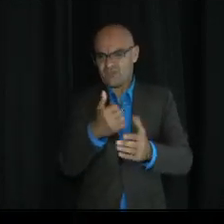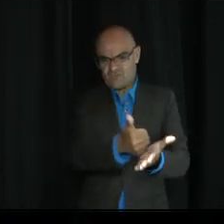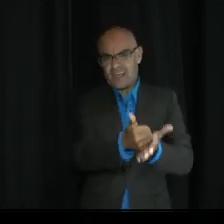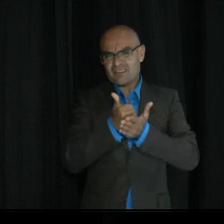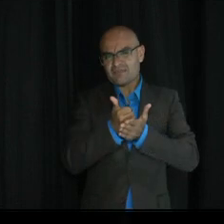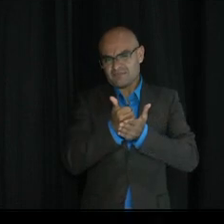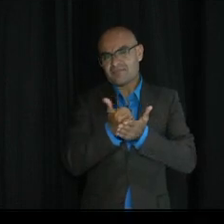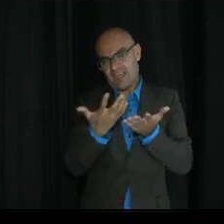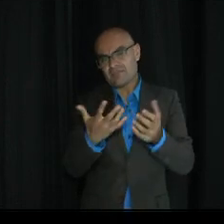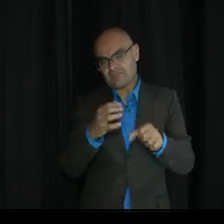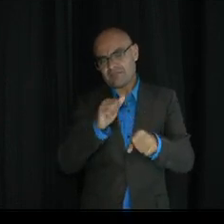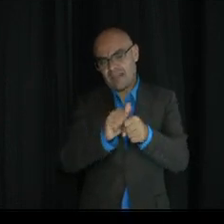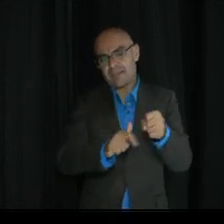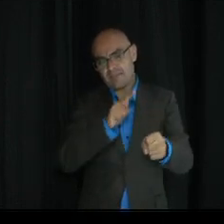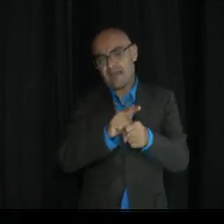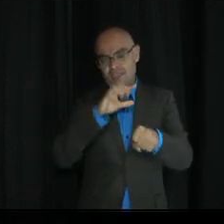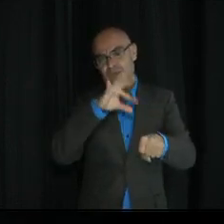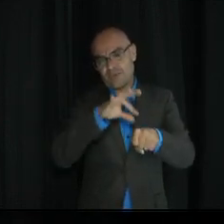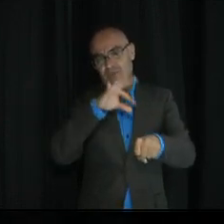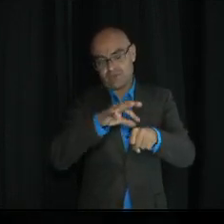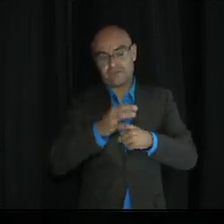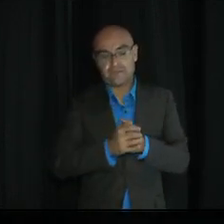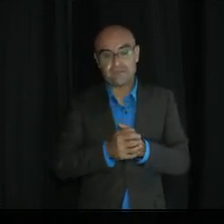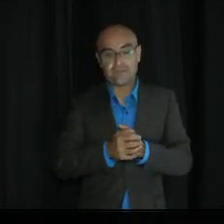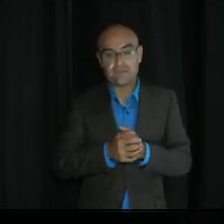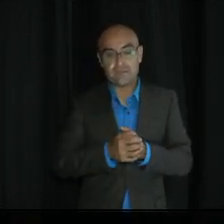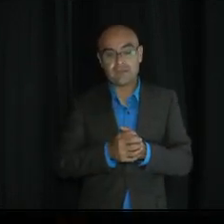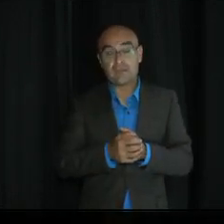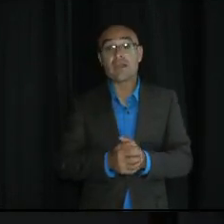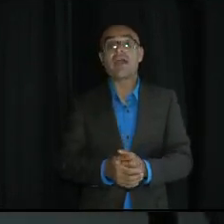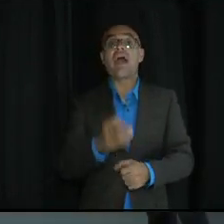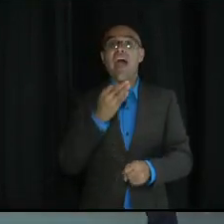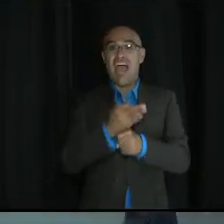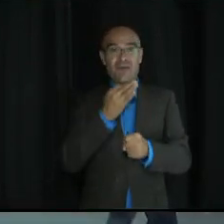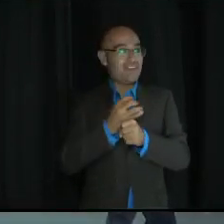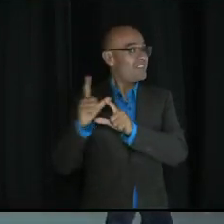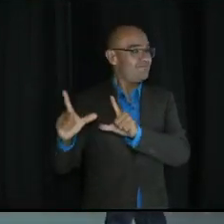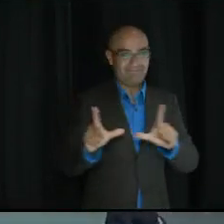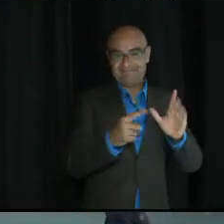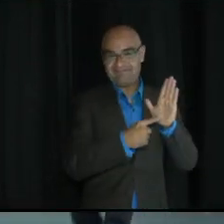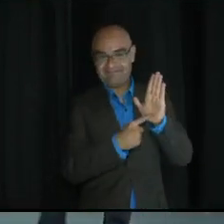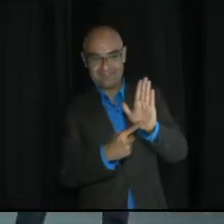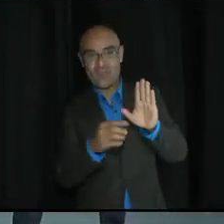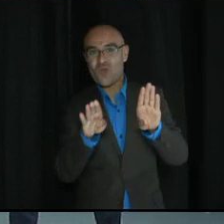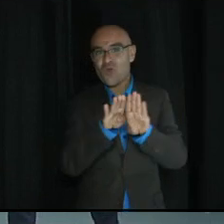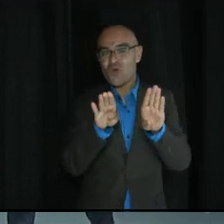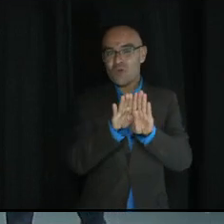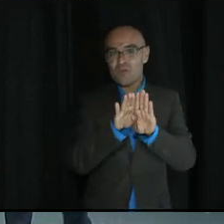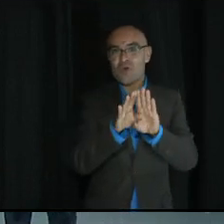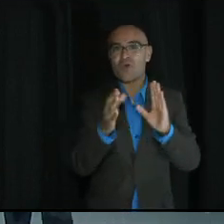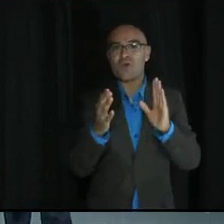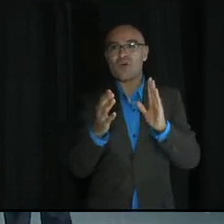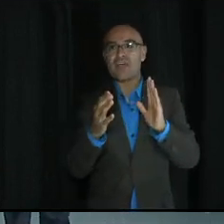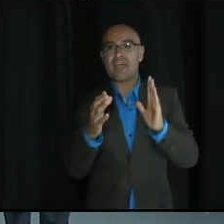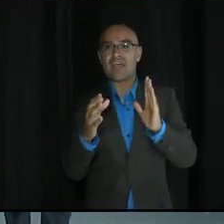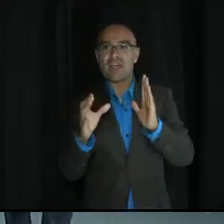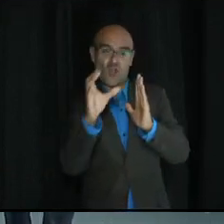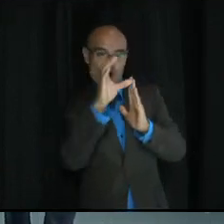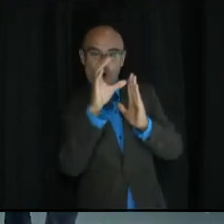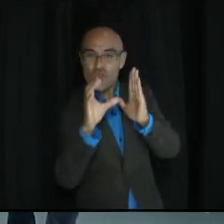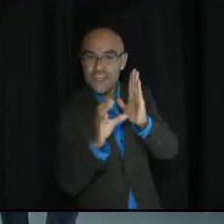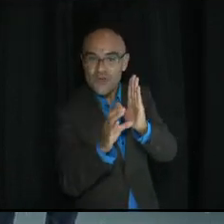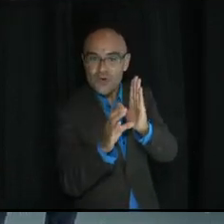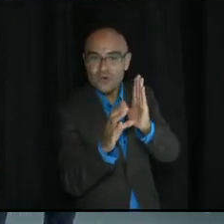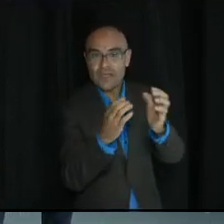aquí nos está hablando de un código de ética. Ese código de ética es un instrumento que nosotros manejamos de